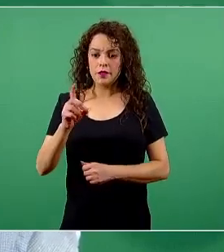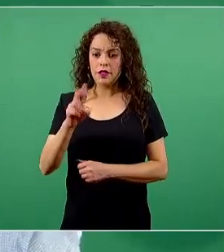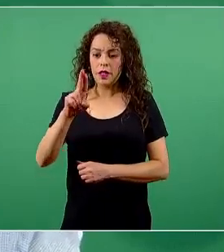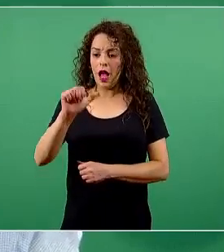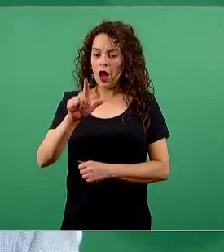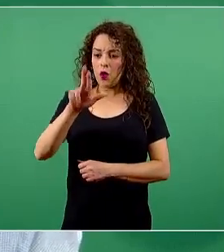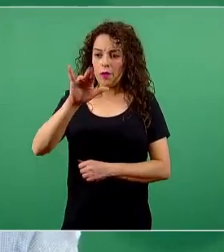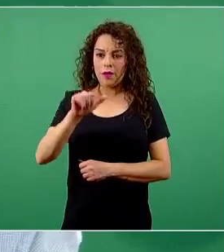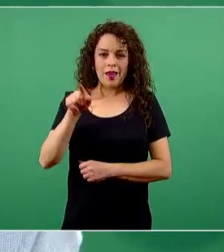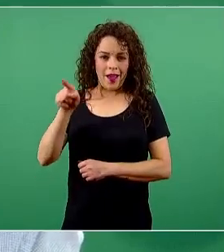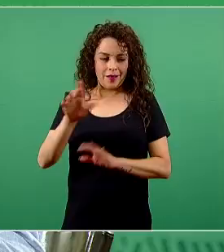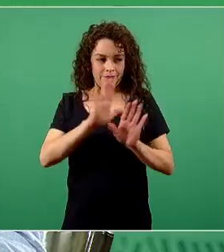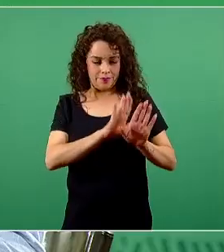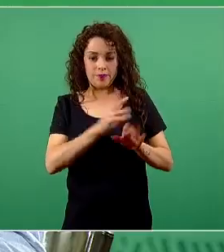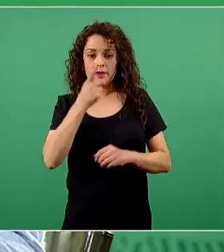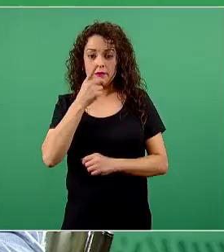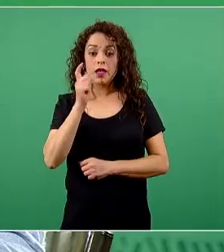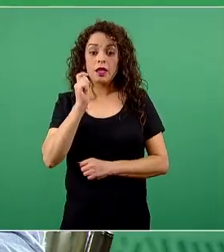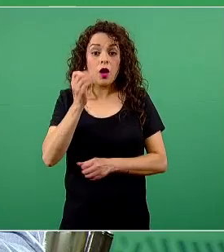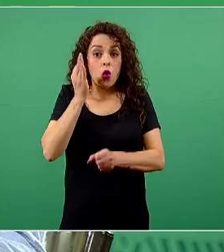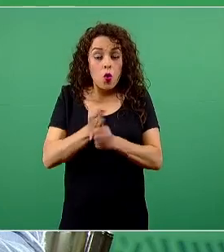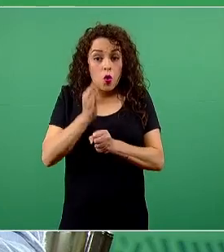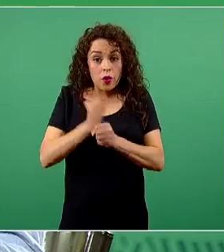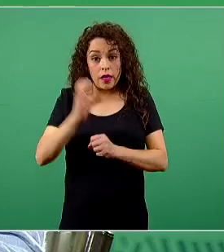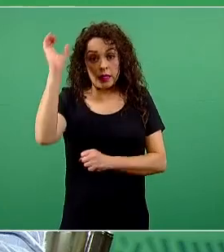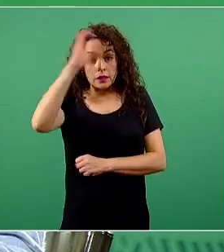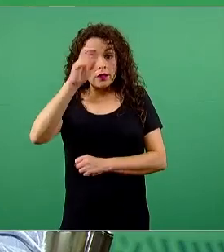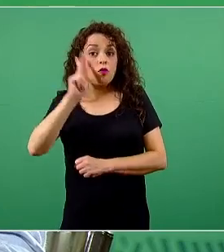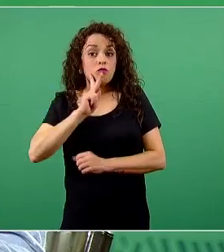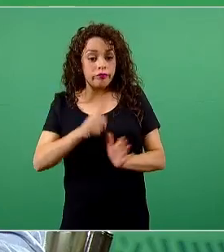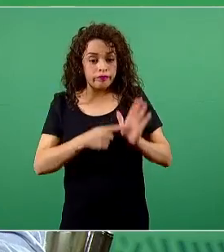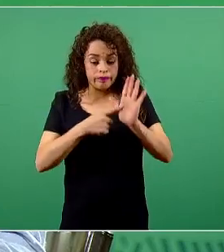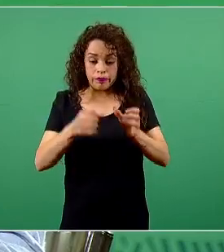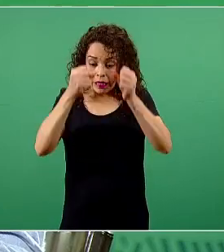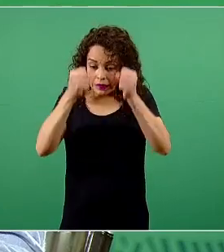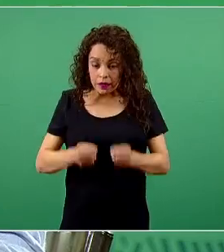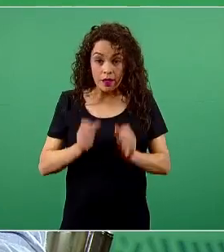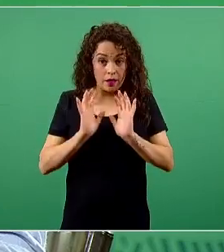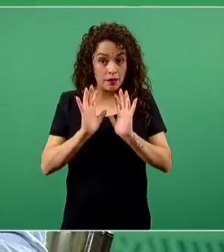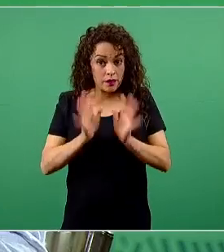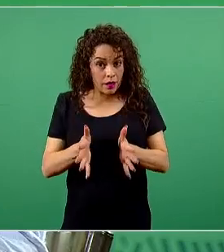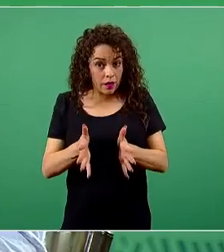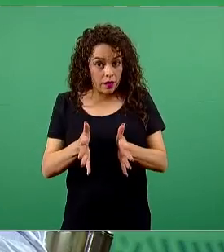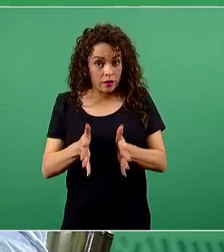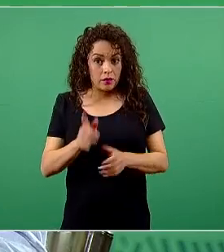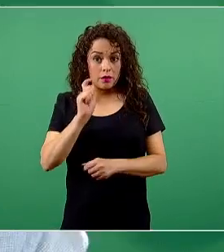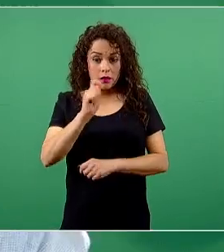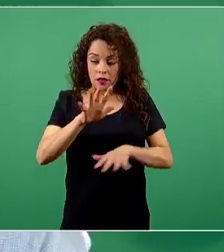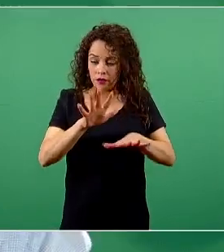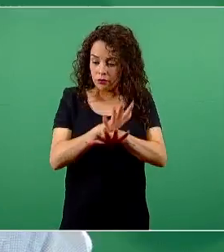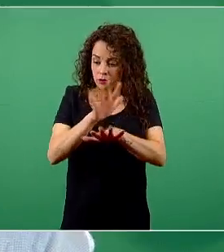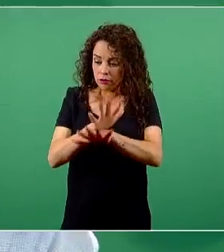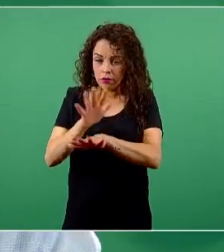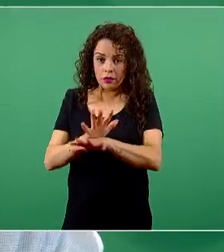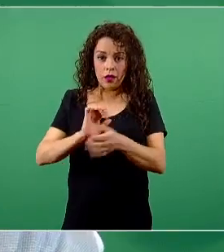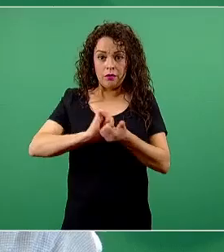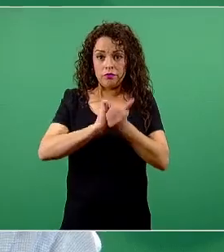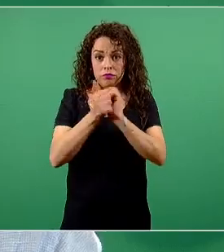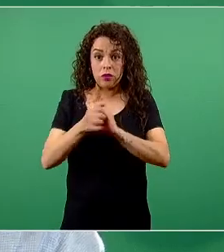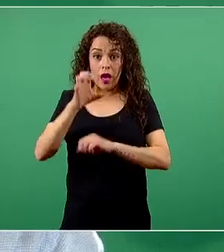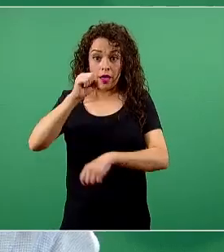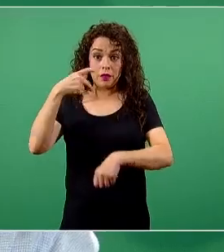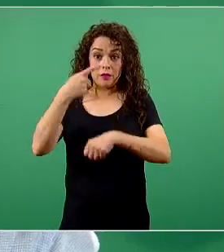decir, hasta el momento no hay evidencia científica sólida, consistente, de que cualquiera de las variantes represente un